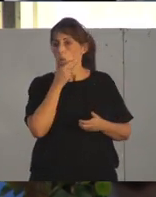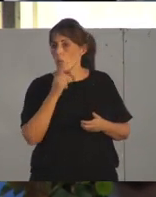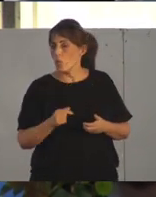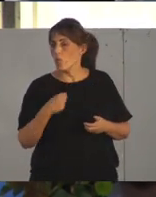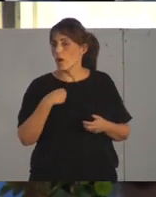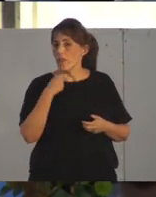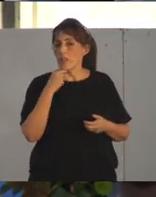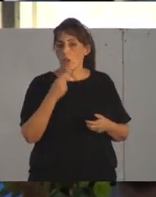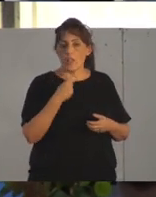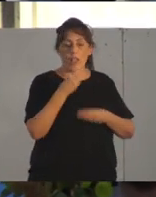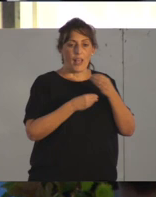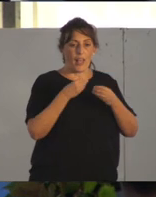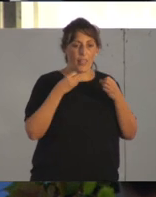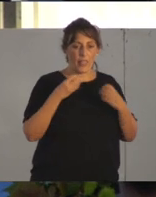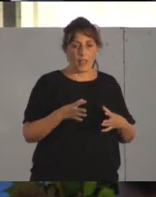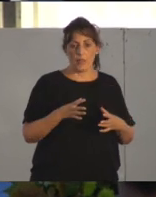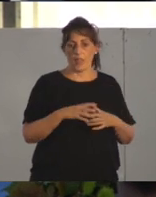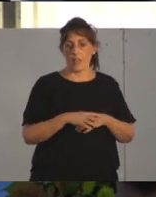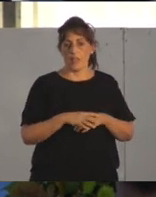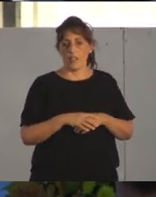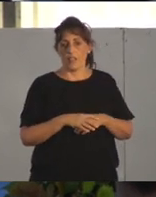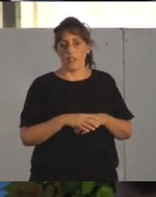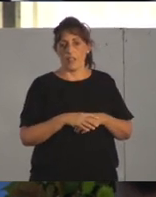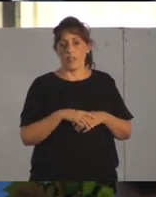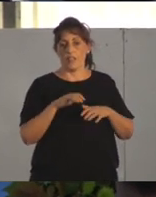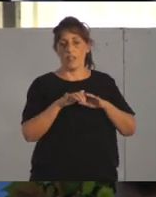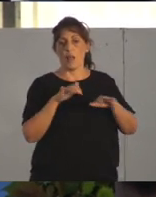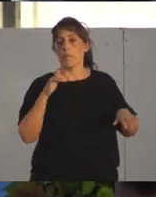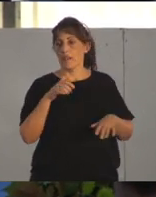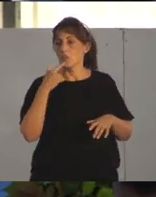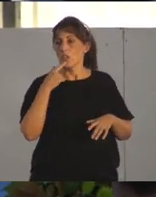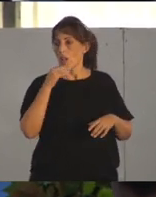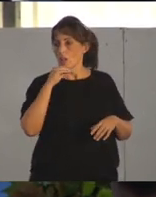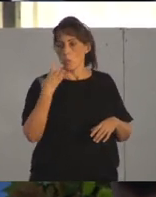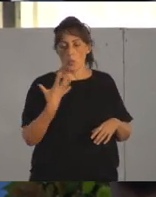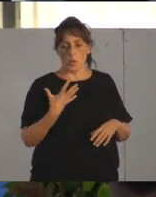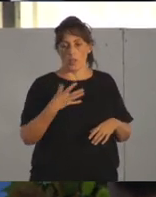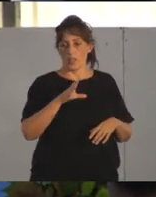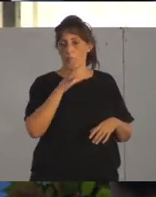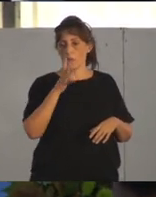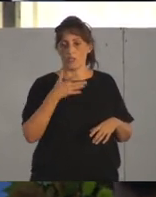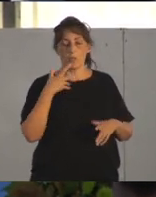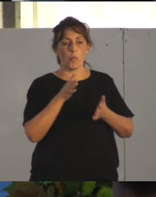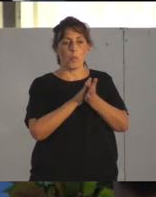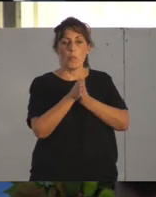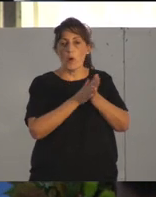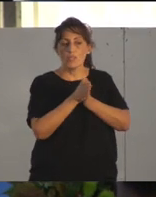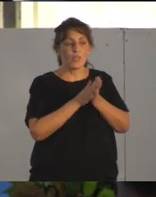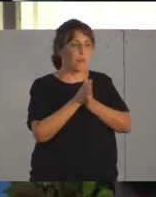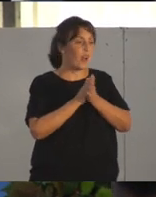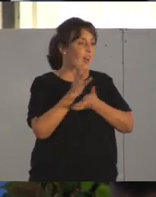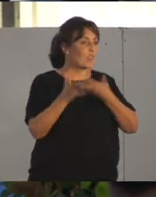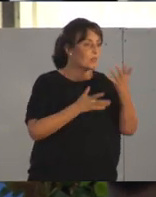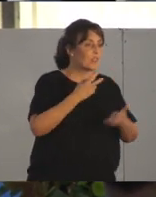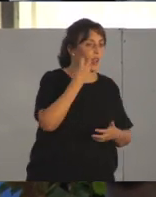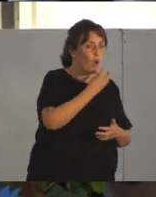lo que no hacen bien, pero la gran mayoría de las cosas las hacen fenomenal. Por lo tanto, motivarlos, porque sin ellos este proyecto